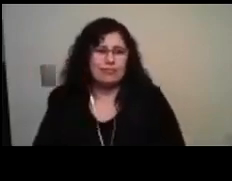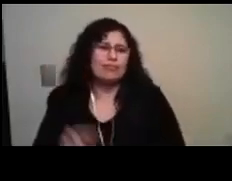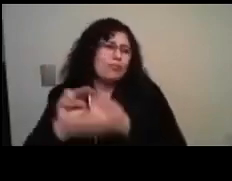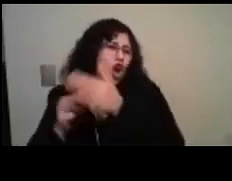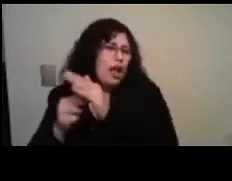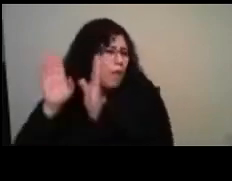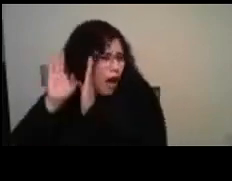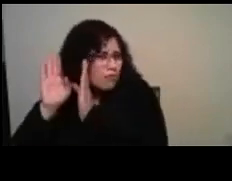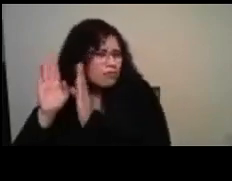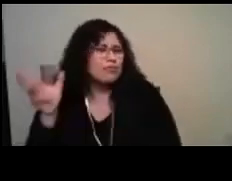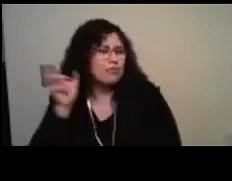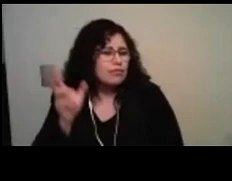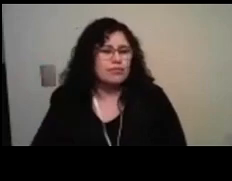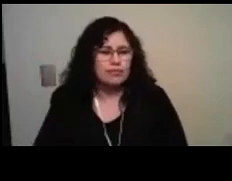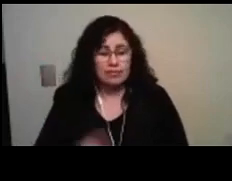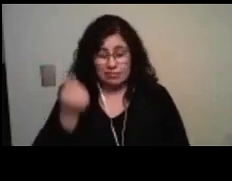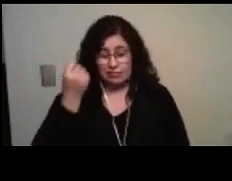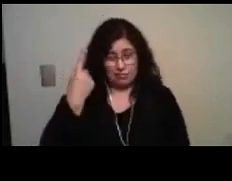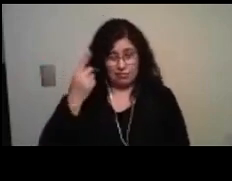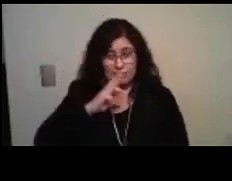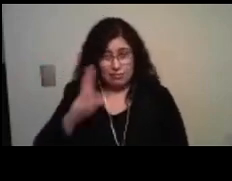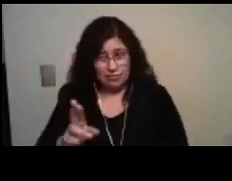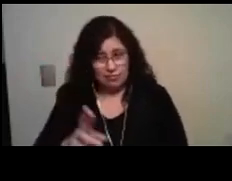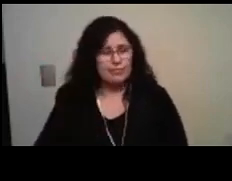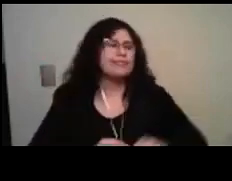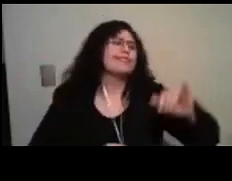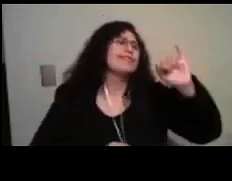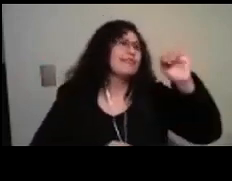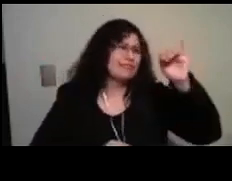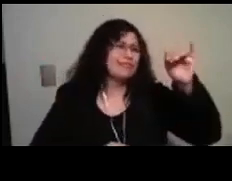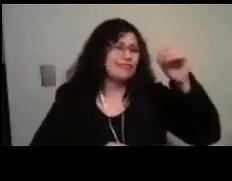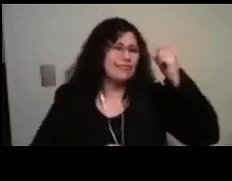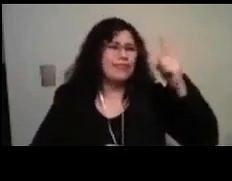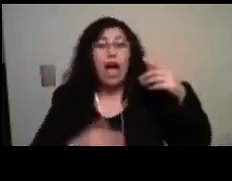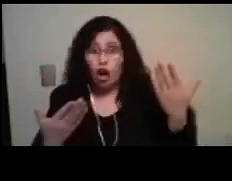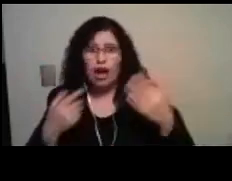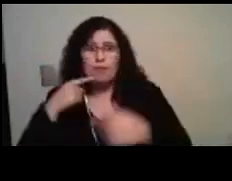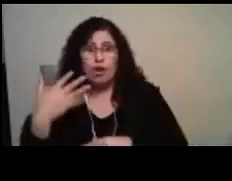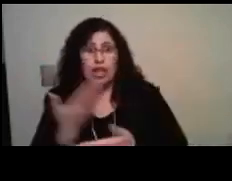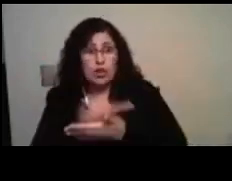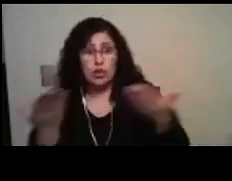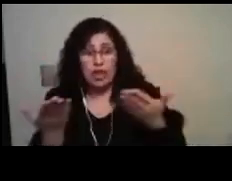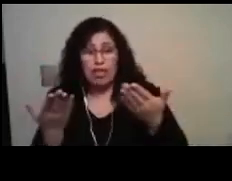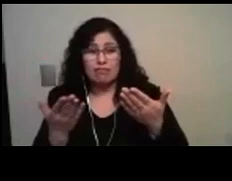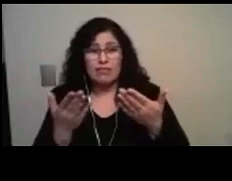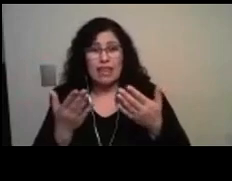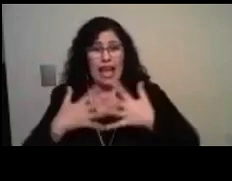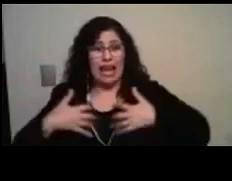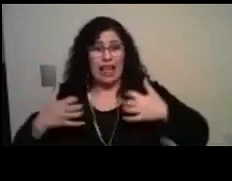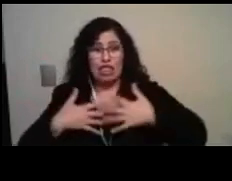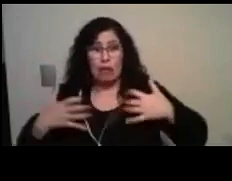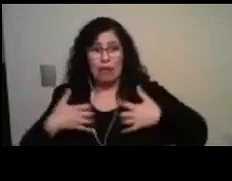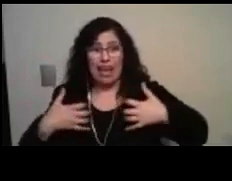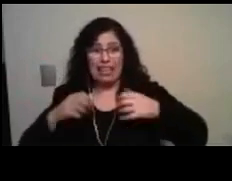No sé si se entendió la respuesta. Sí. Por eso es importante que retomen sus conocimientos de anatomía,